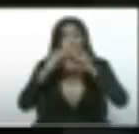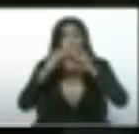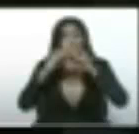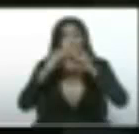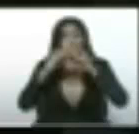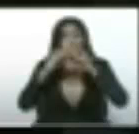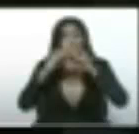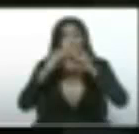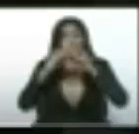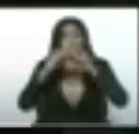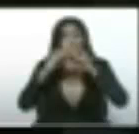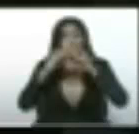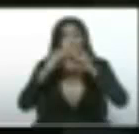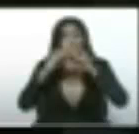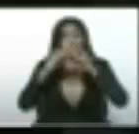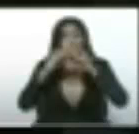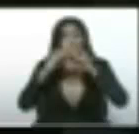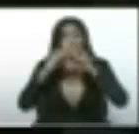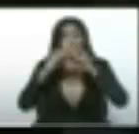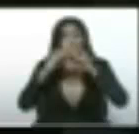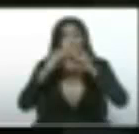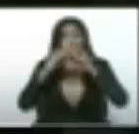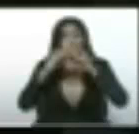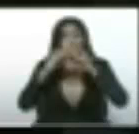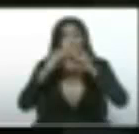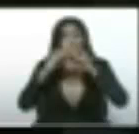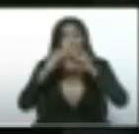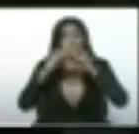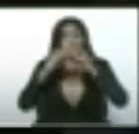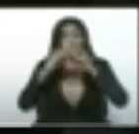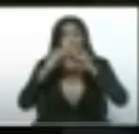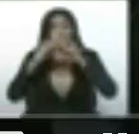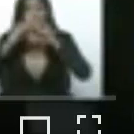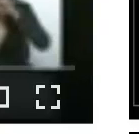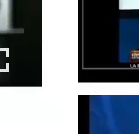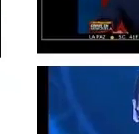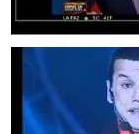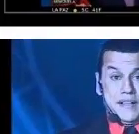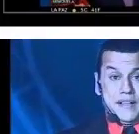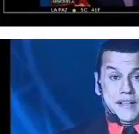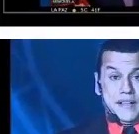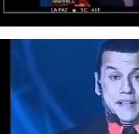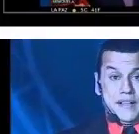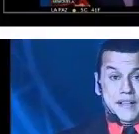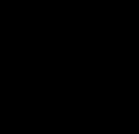oposición. Déjame todos tus puntos de vista para seguir analizando este complejo tema de Venezuela. Muchas gracias y será hasta